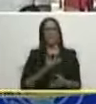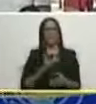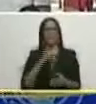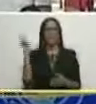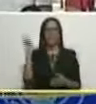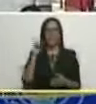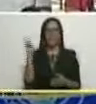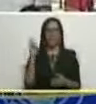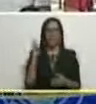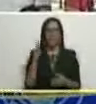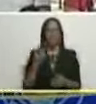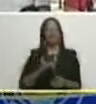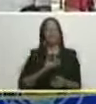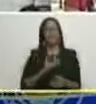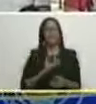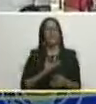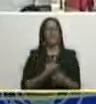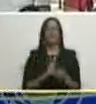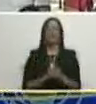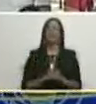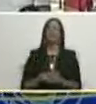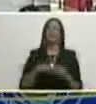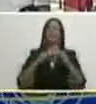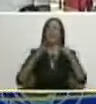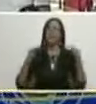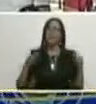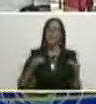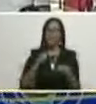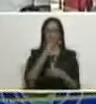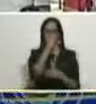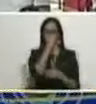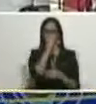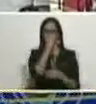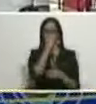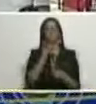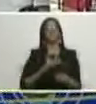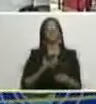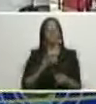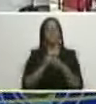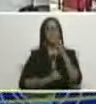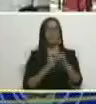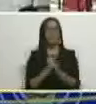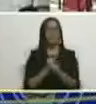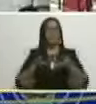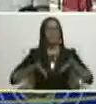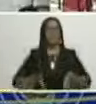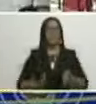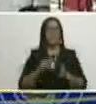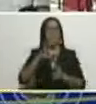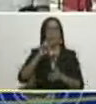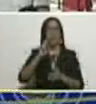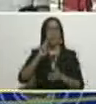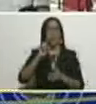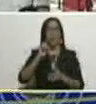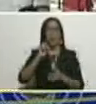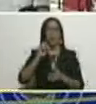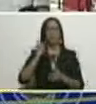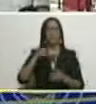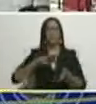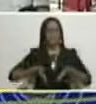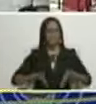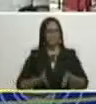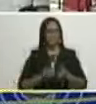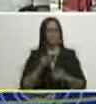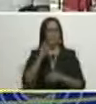venezolano, medallista en Panamericano, medallista internacional, nacido en Coro también,